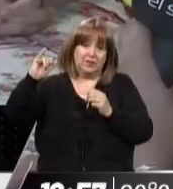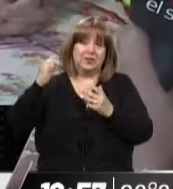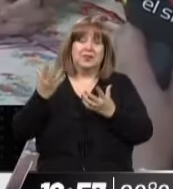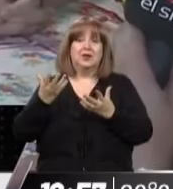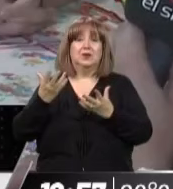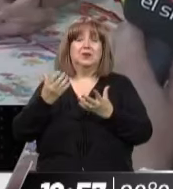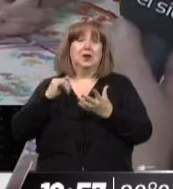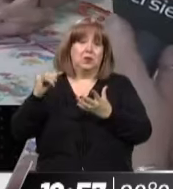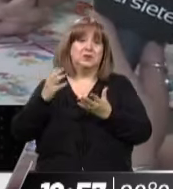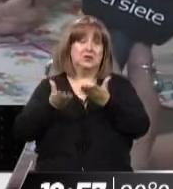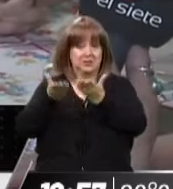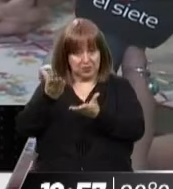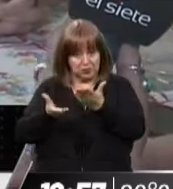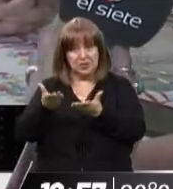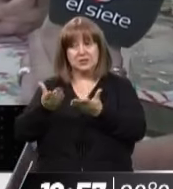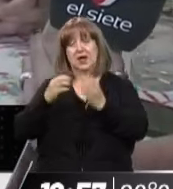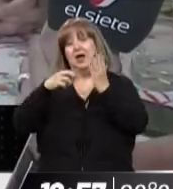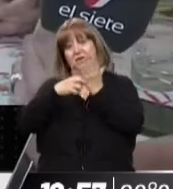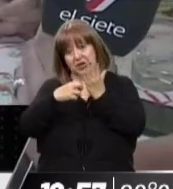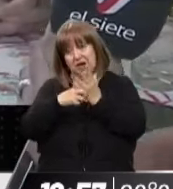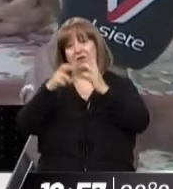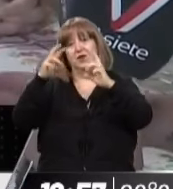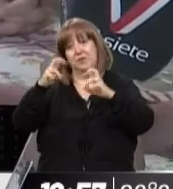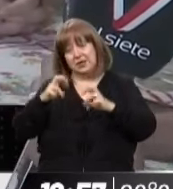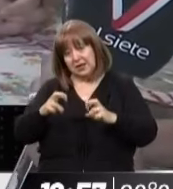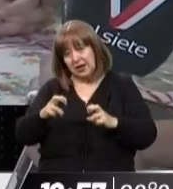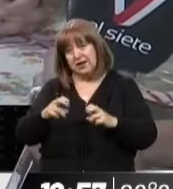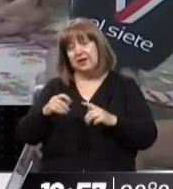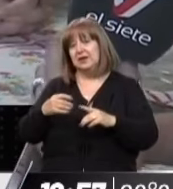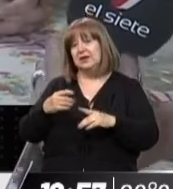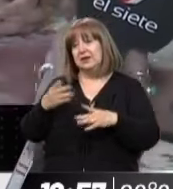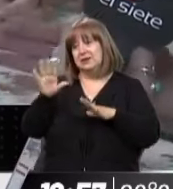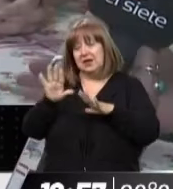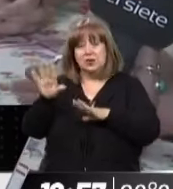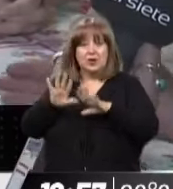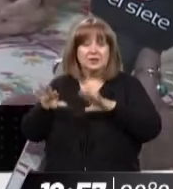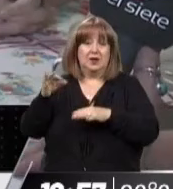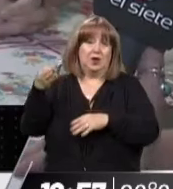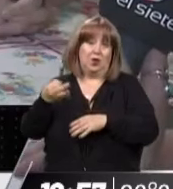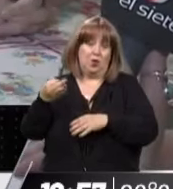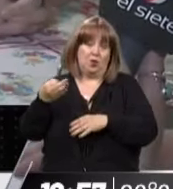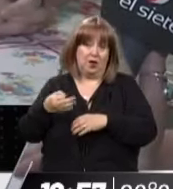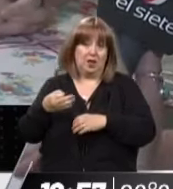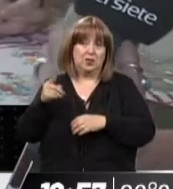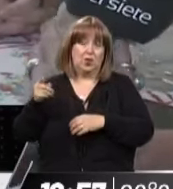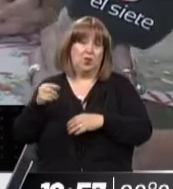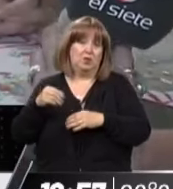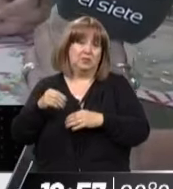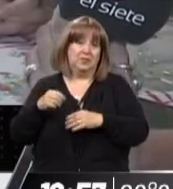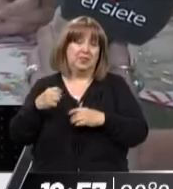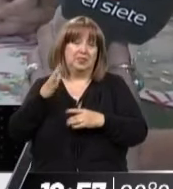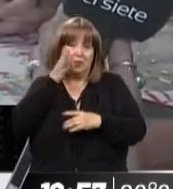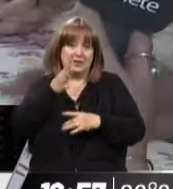que estuvieron presentes ese día y si es que actuaron dentro de lo correcto no dentro o si excedieron su función